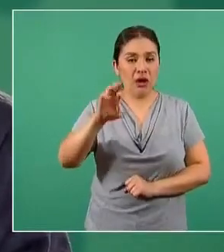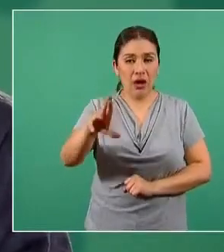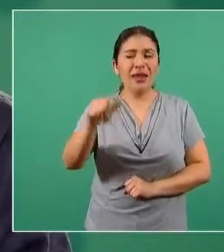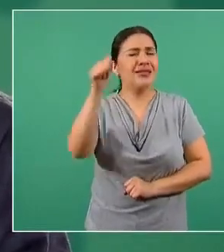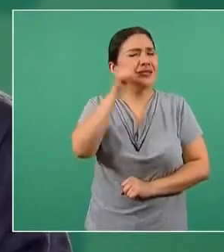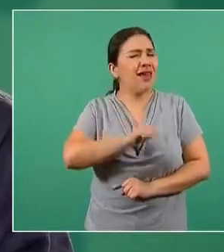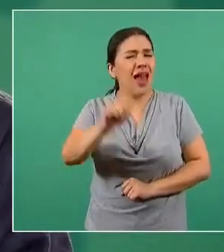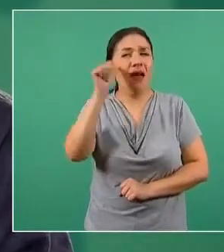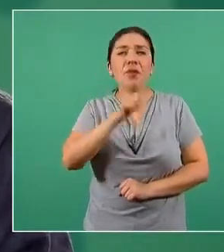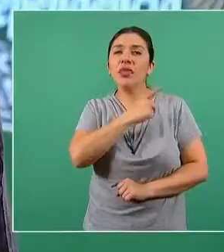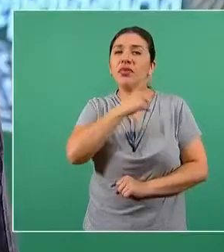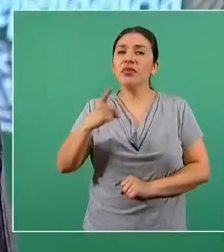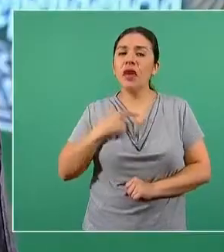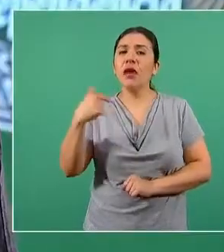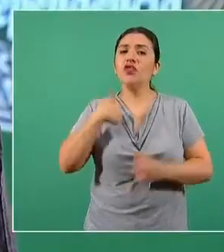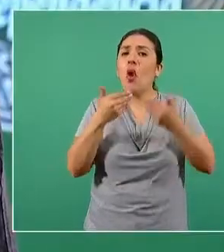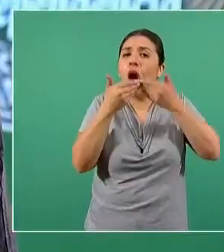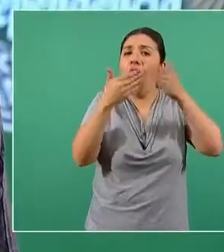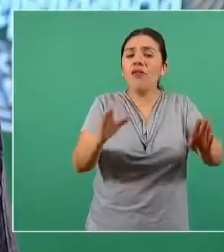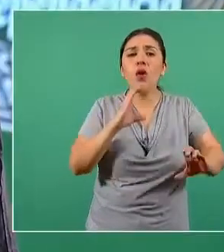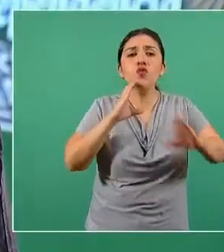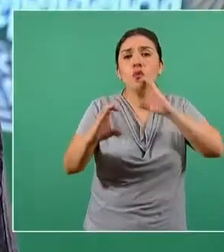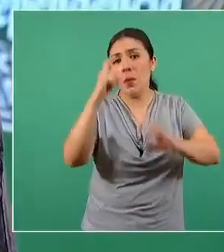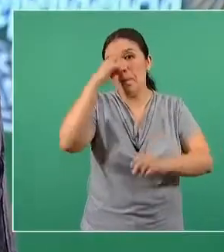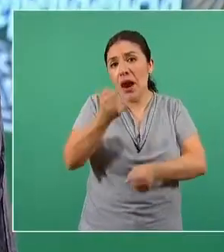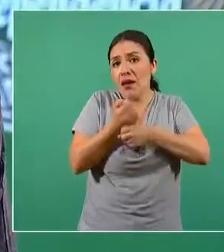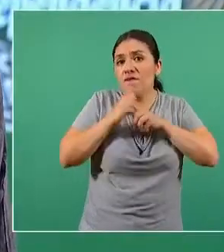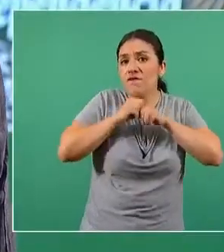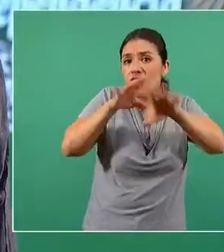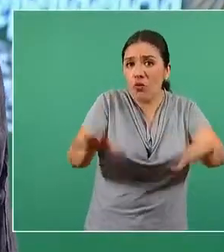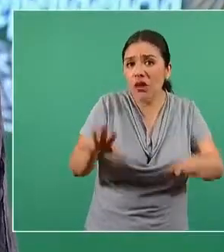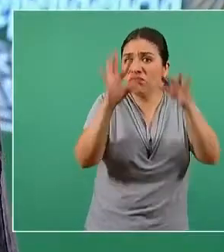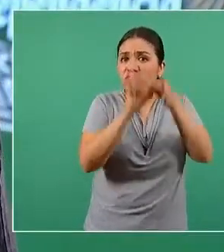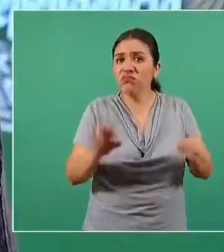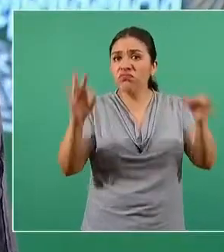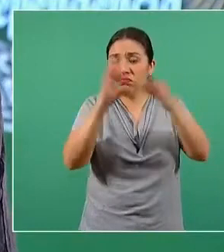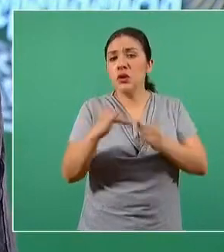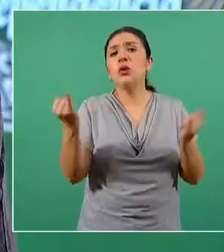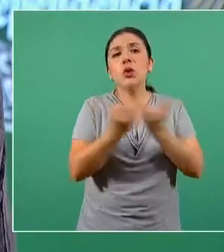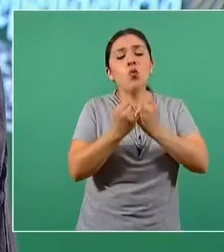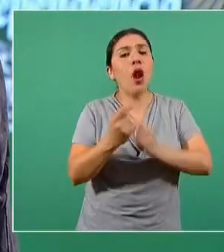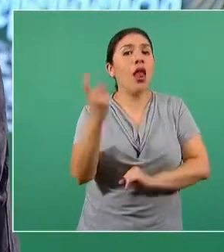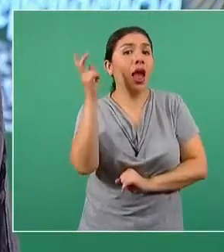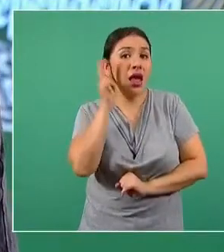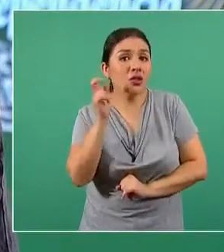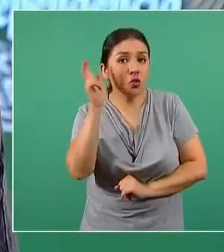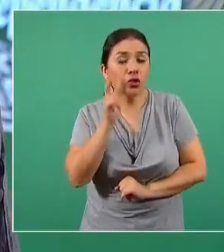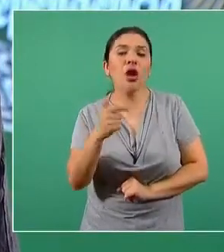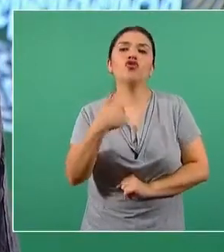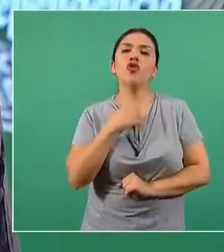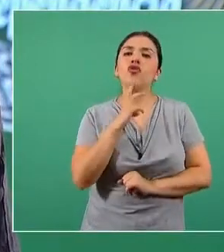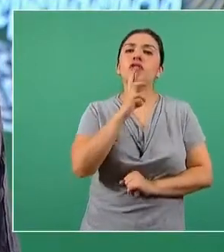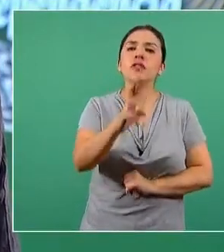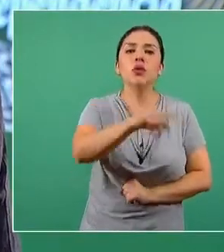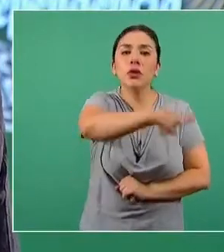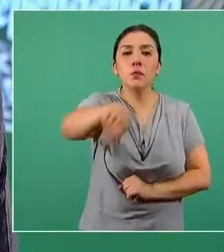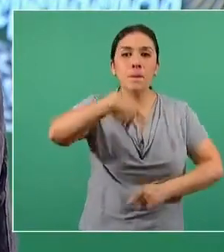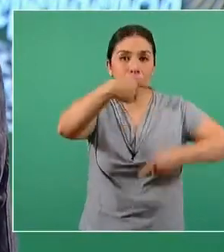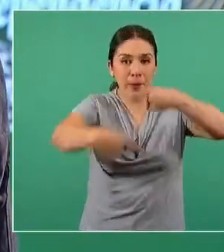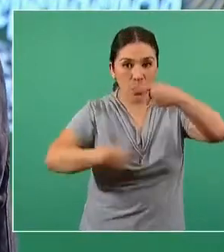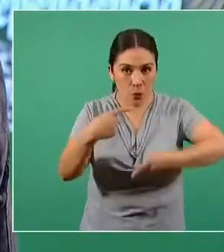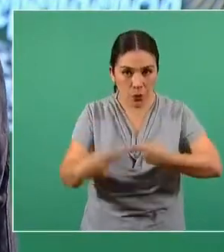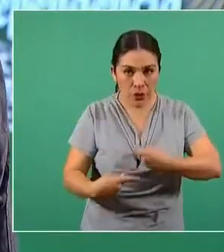todo momento tenemos que tener los canales abiertos para informar, para escuchar y para responder a las